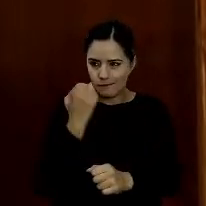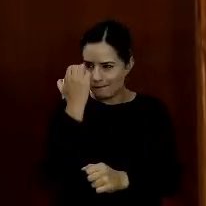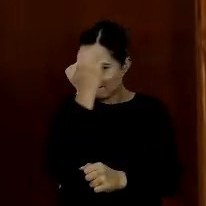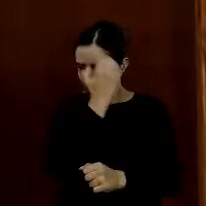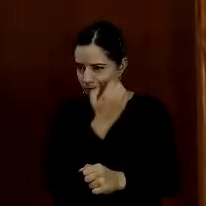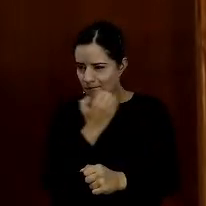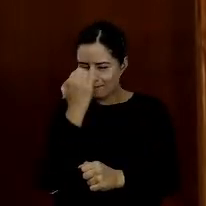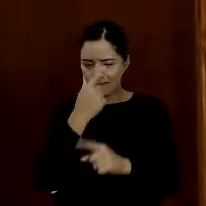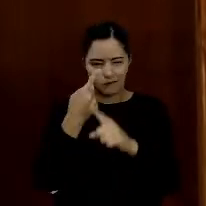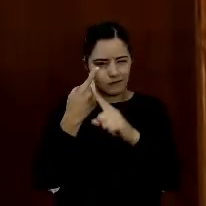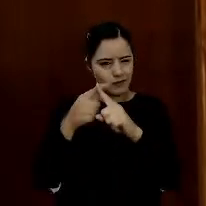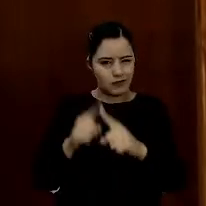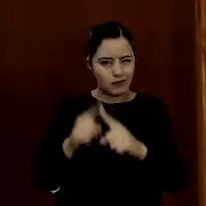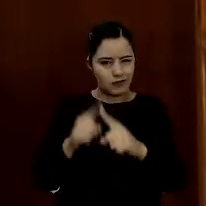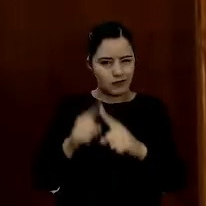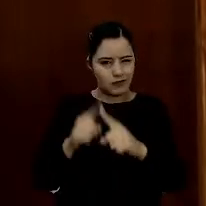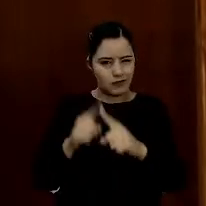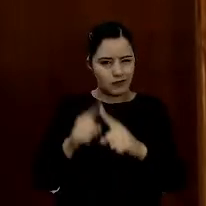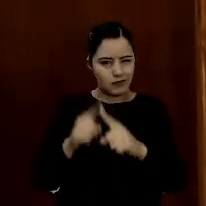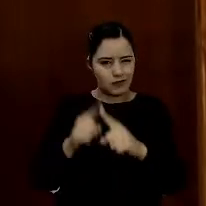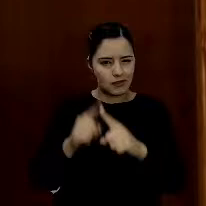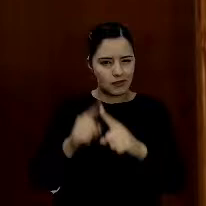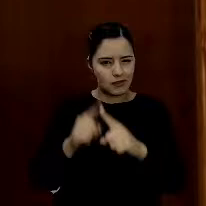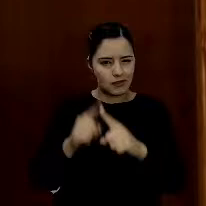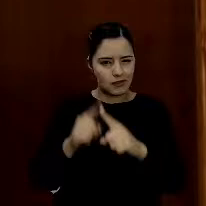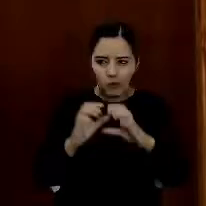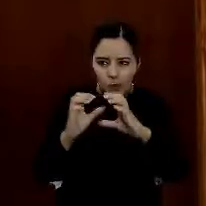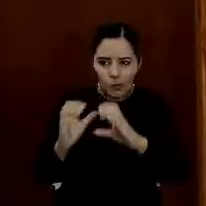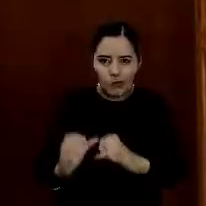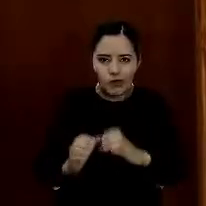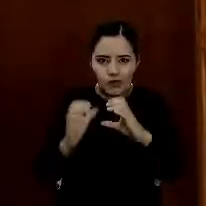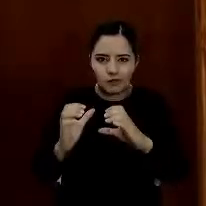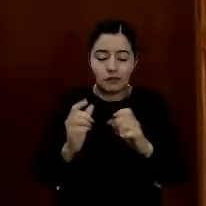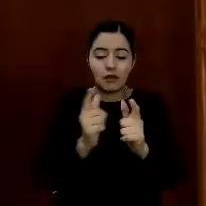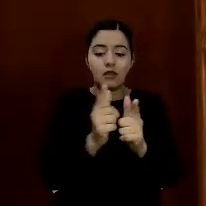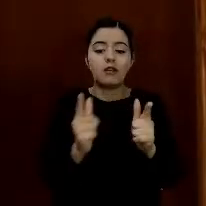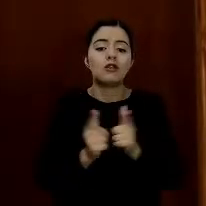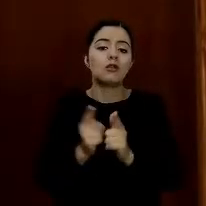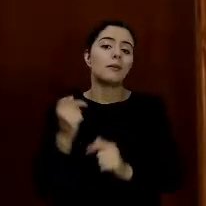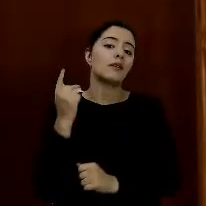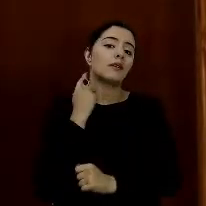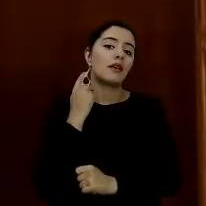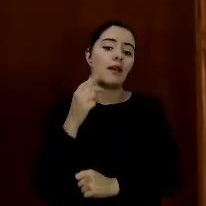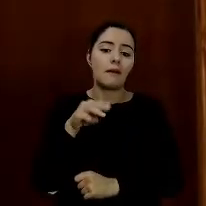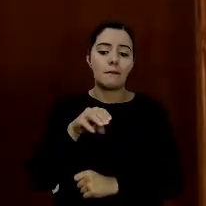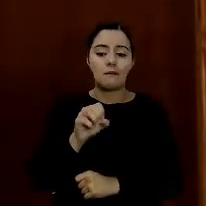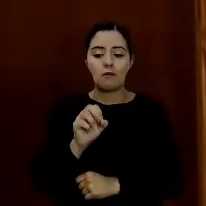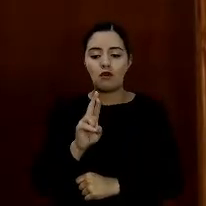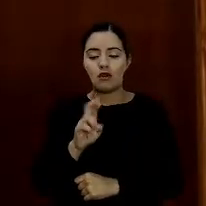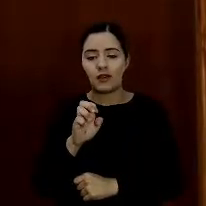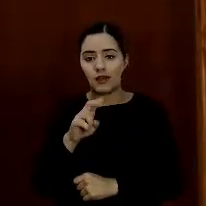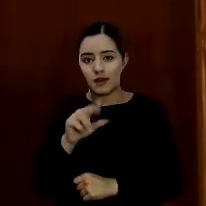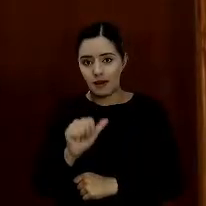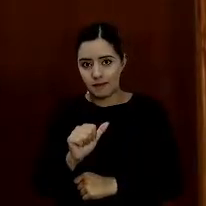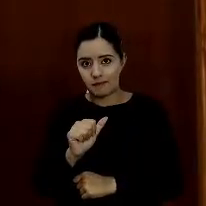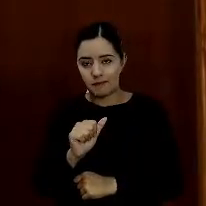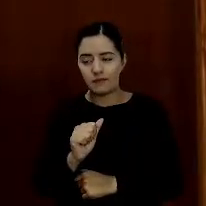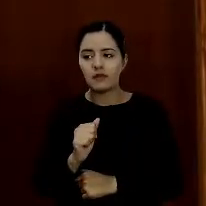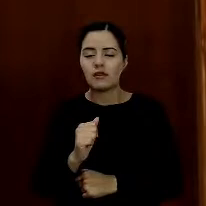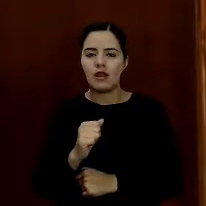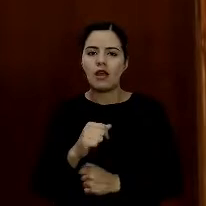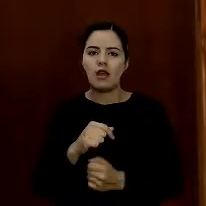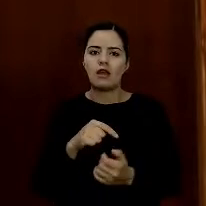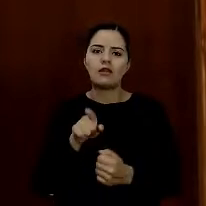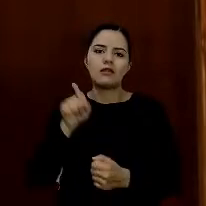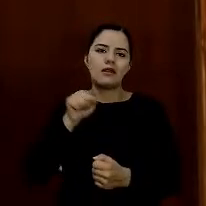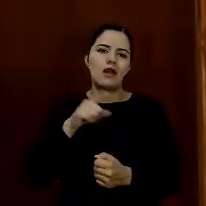vida. En el grupo parlamentario de Morena coincidimos con la esencia de la Carta